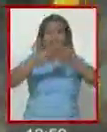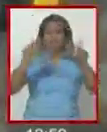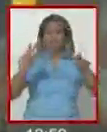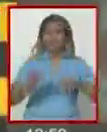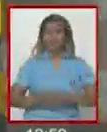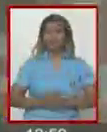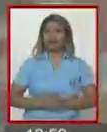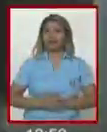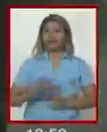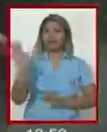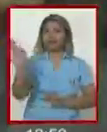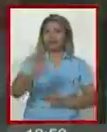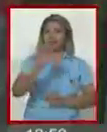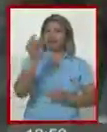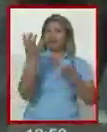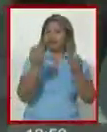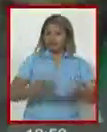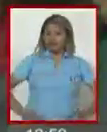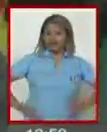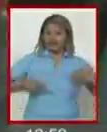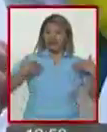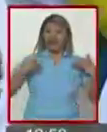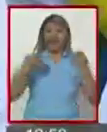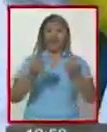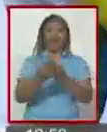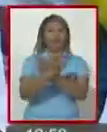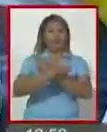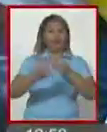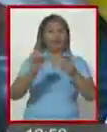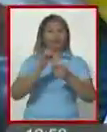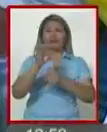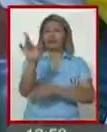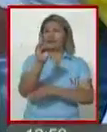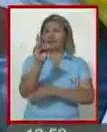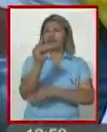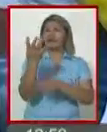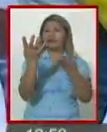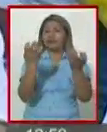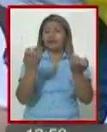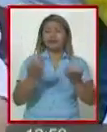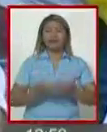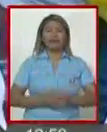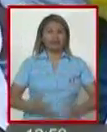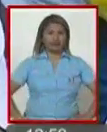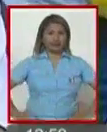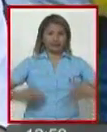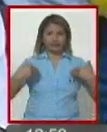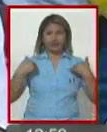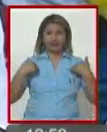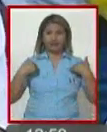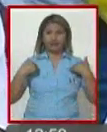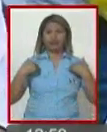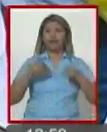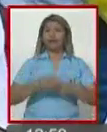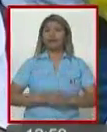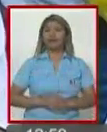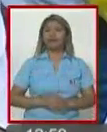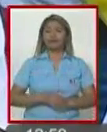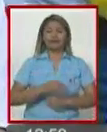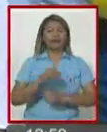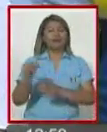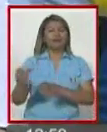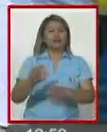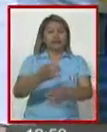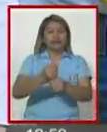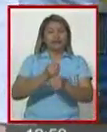entre los bolivianos que quieran vivir en democracia y los bolivianos que quieran vivir usurpando el poder